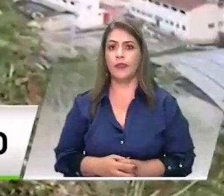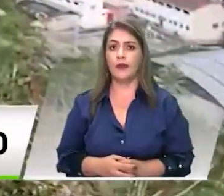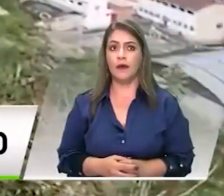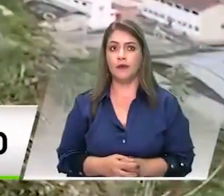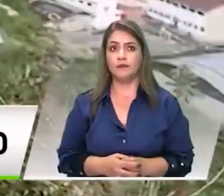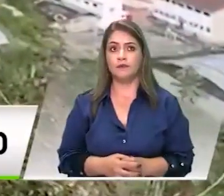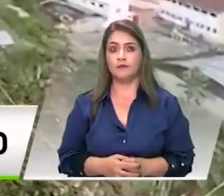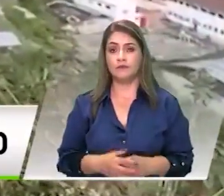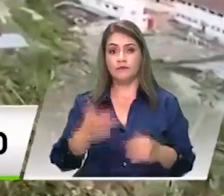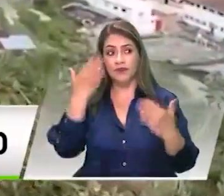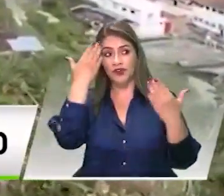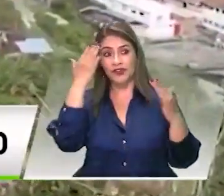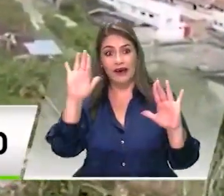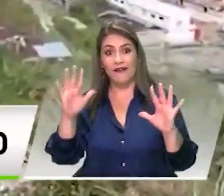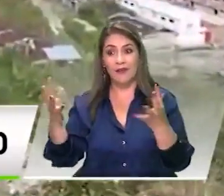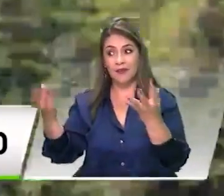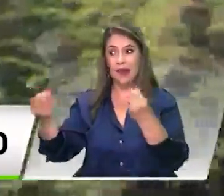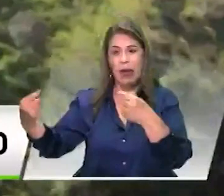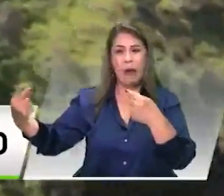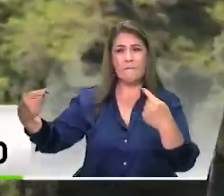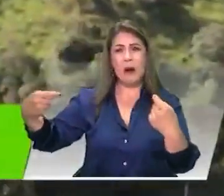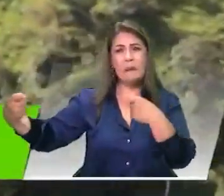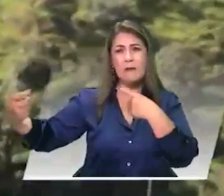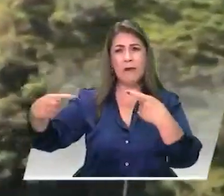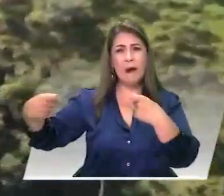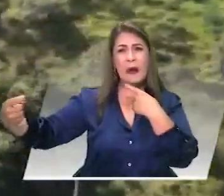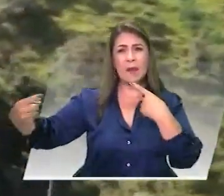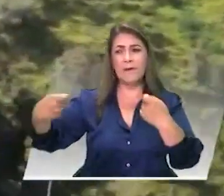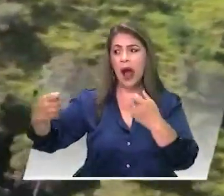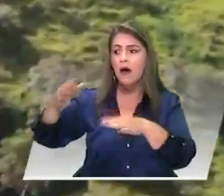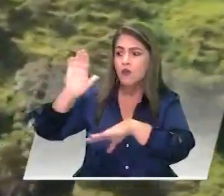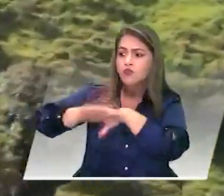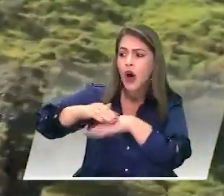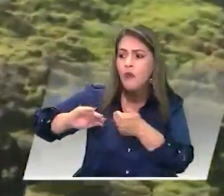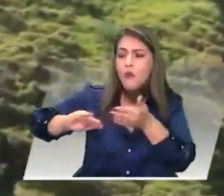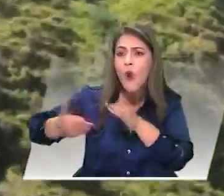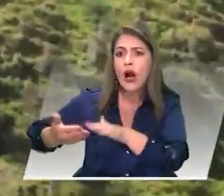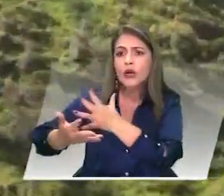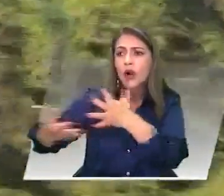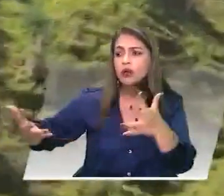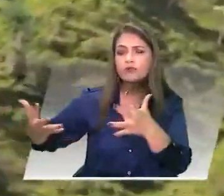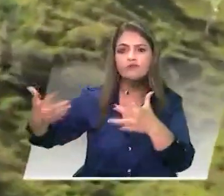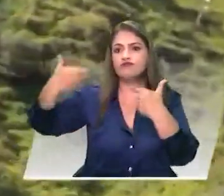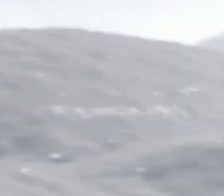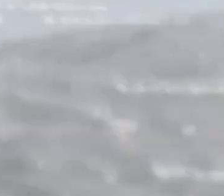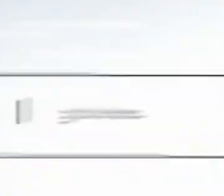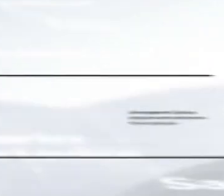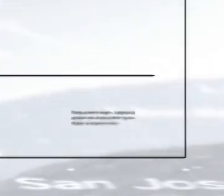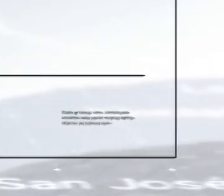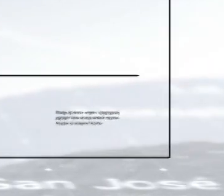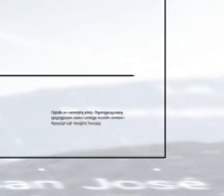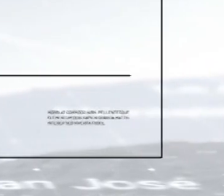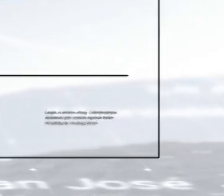de los combates que se han registrado en el corregimiento de Las Auras y el corredor El Hoyo Palmichal.